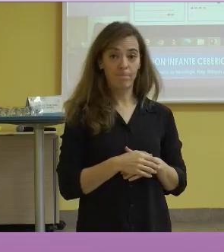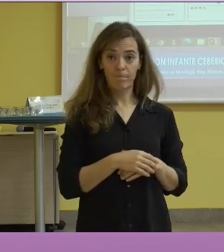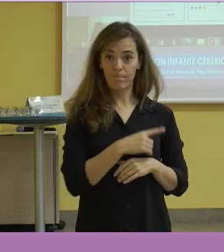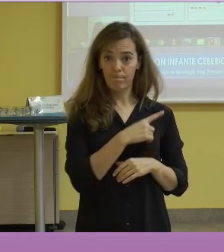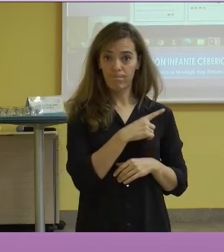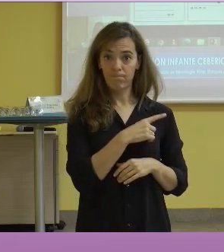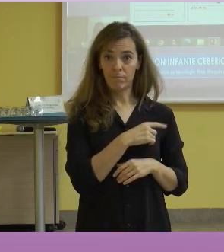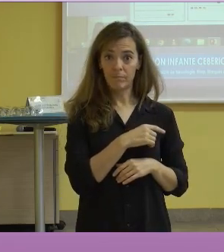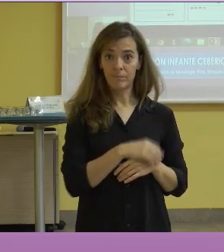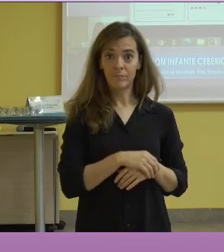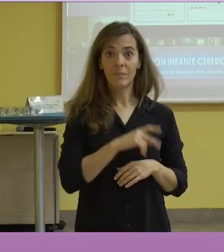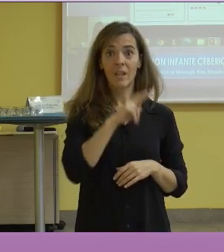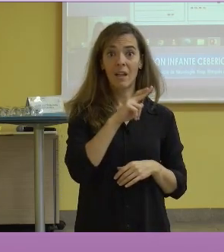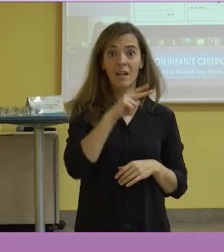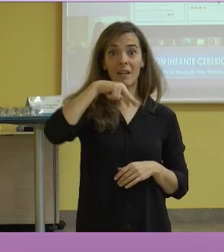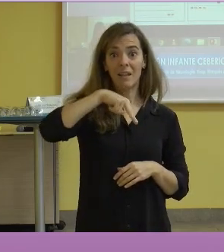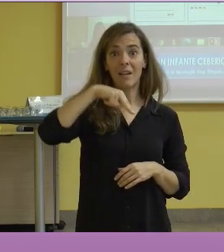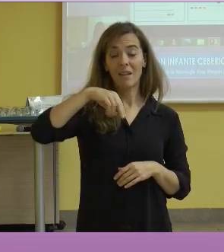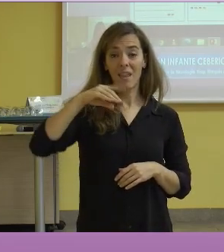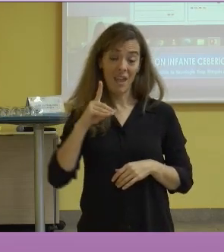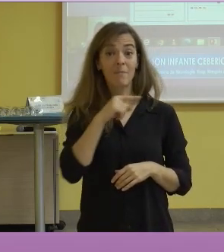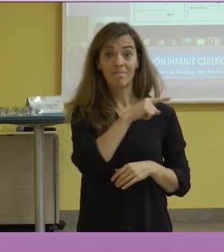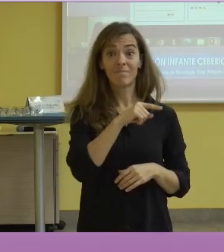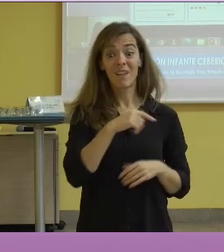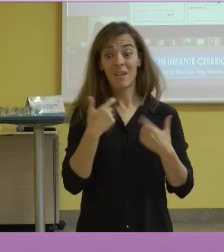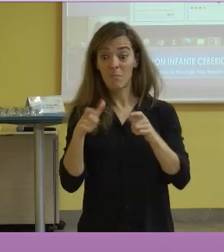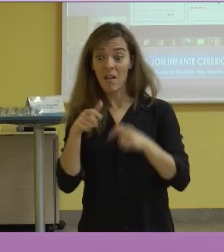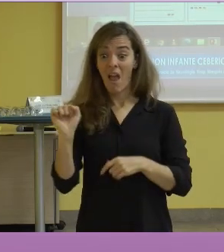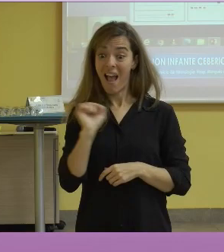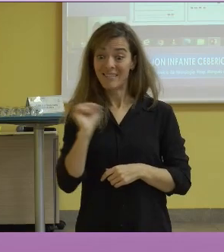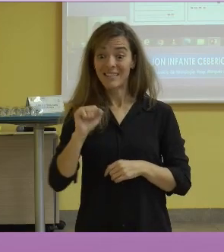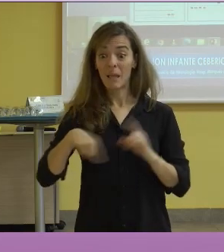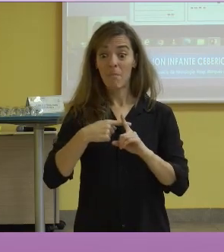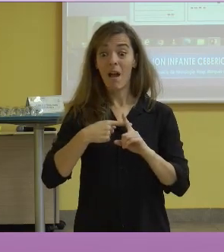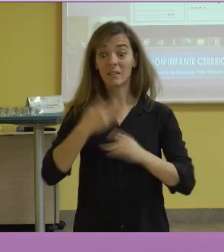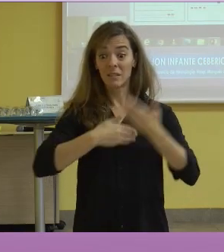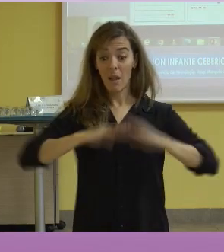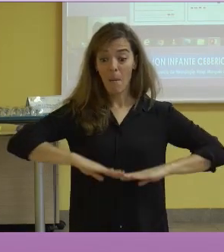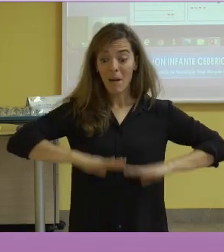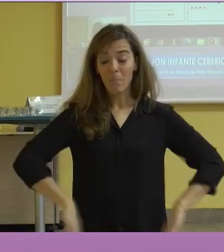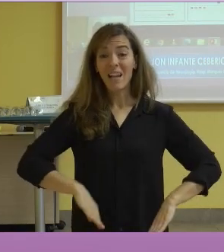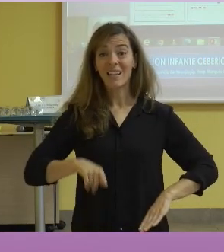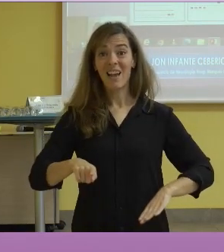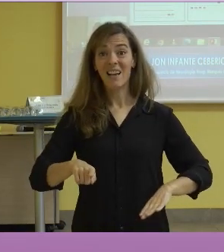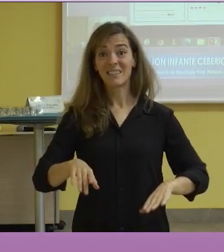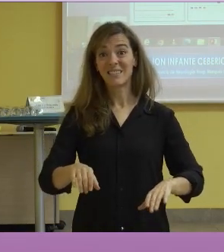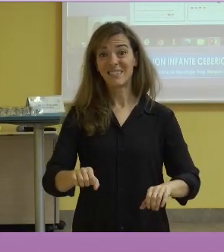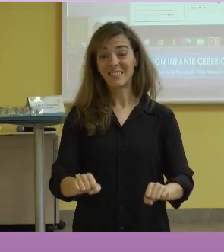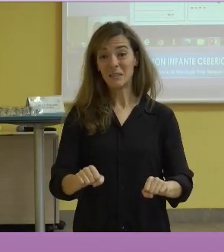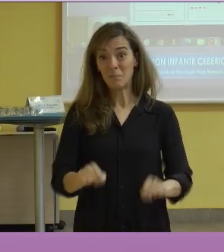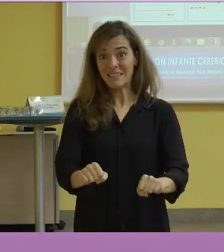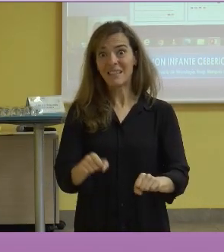la RNRND, en la parte, digamos, de ataxias y paraplegias espásticas, la verdad es que tiene muchísima información de